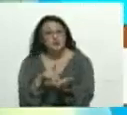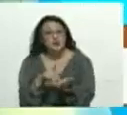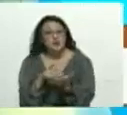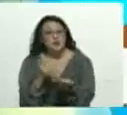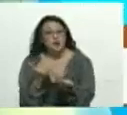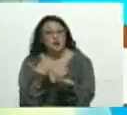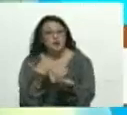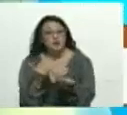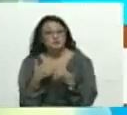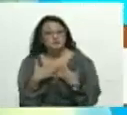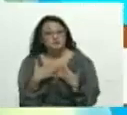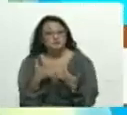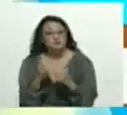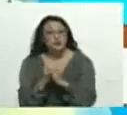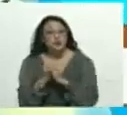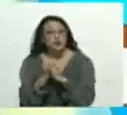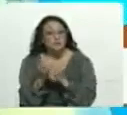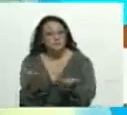peticiones